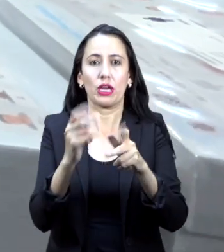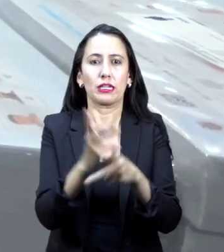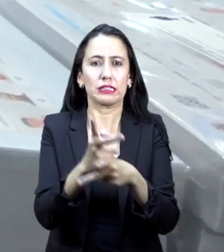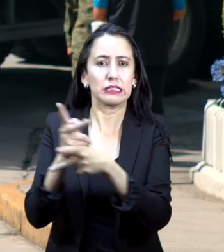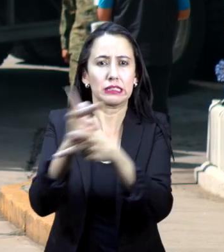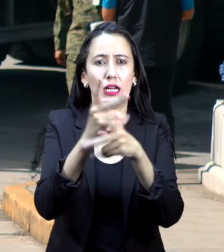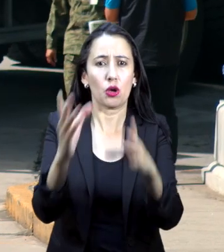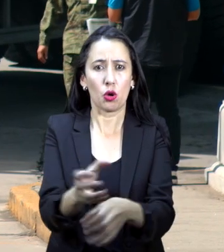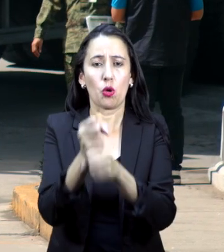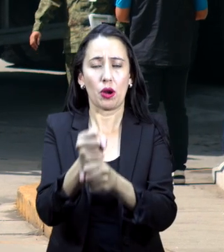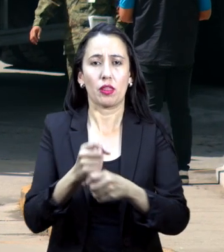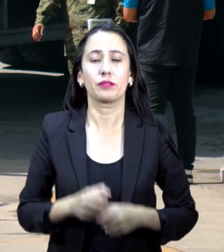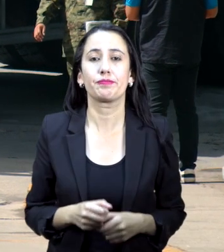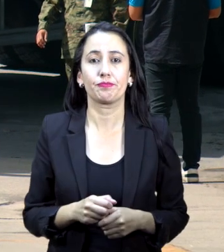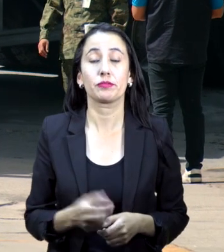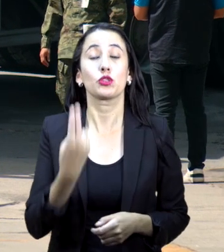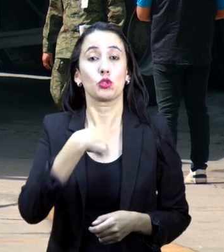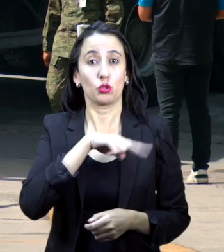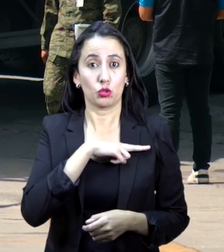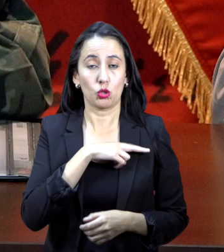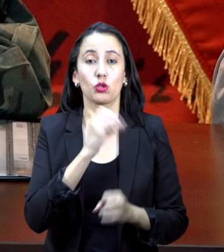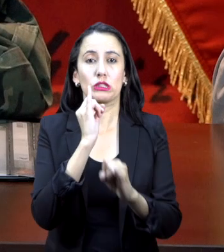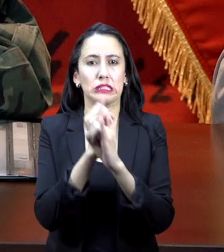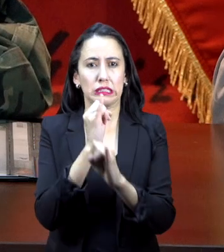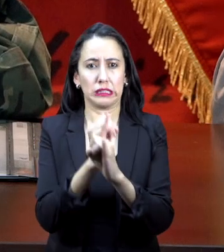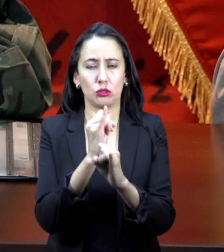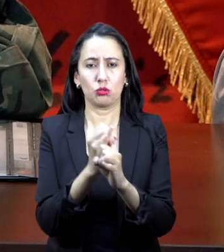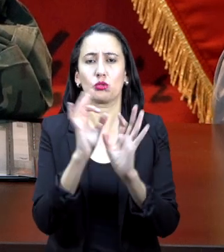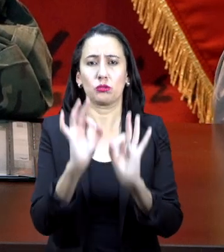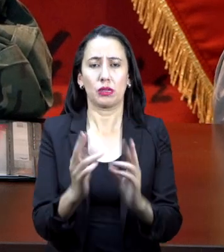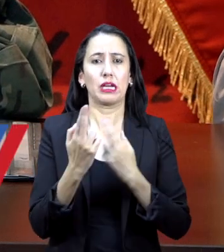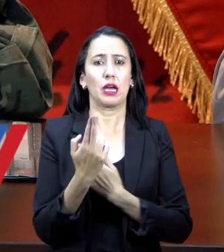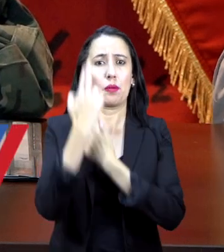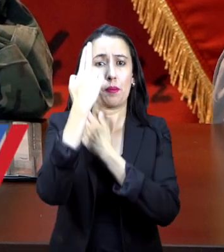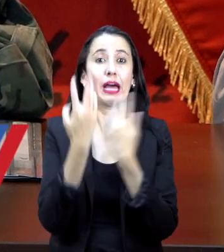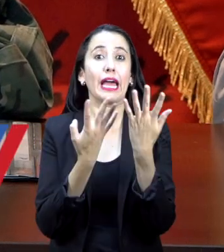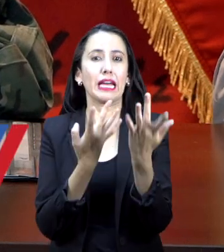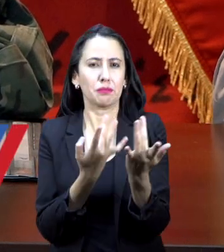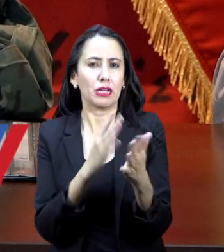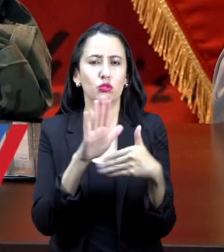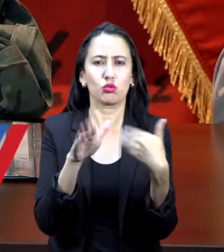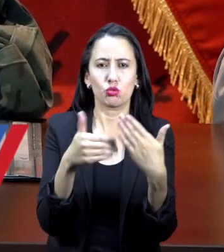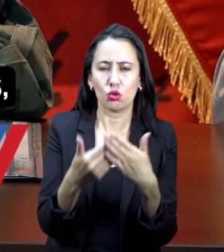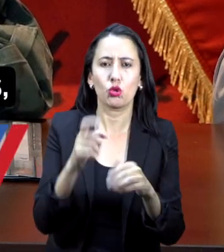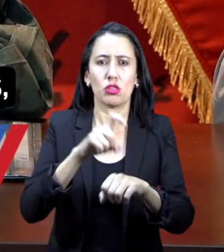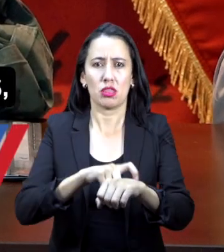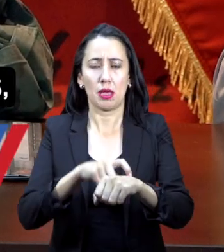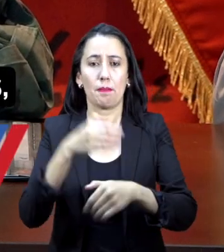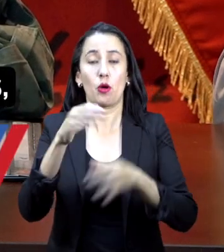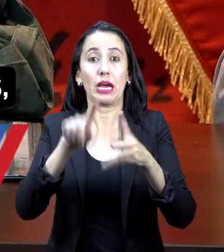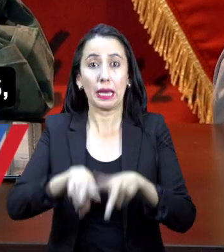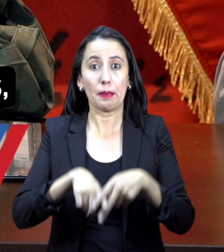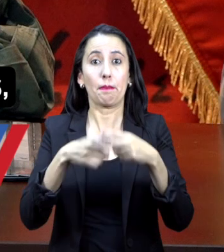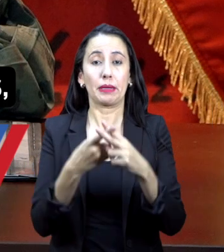con las debidas seguridades y custodia militar. Estamos como Instituto Geográfico Militar esperando para poder ya empezar con